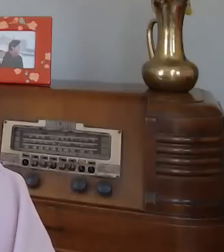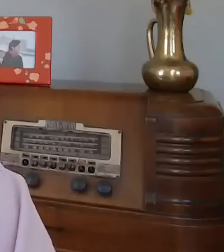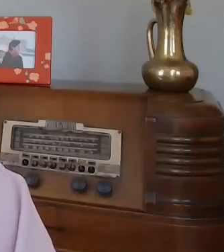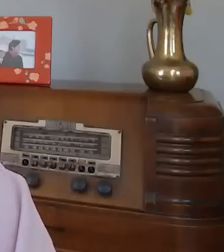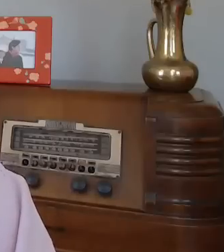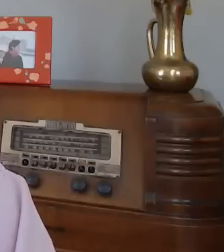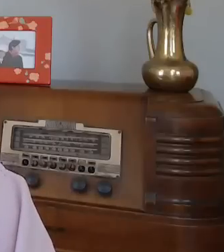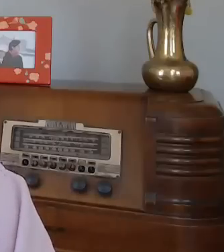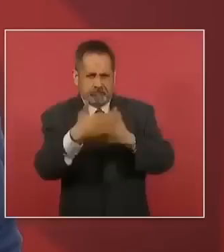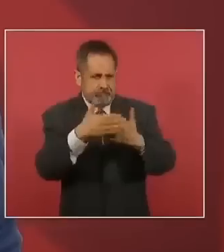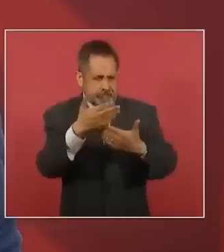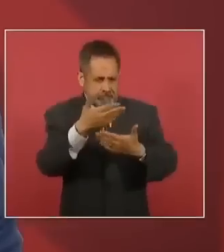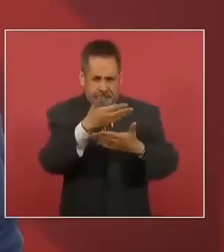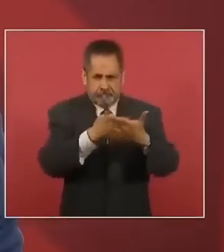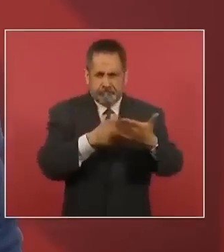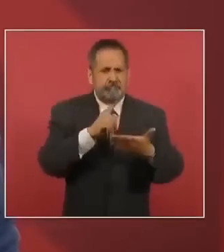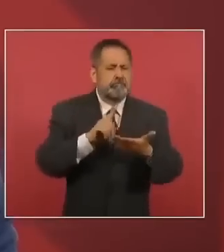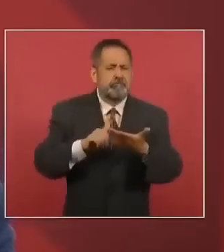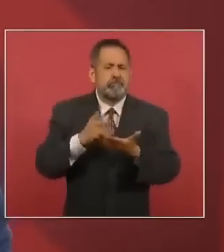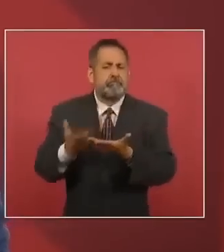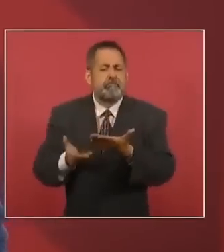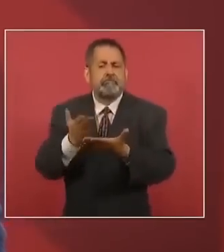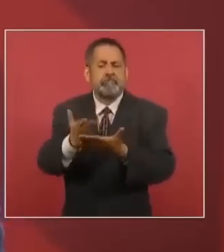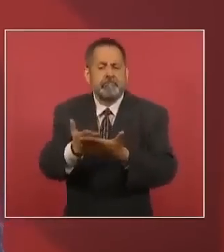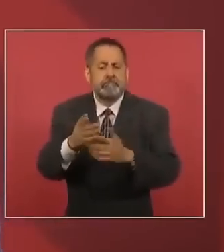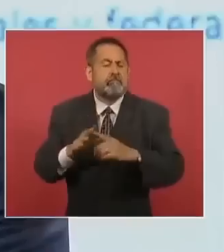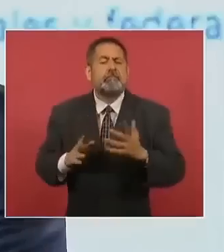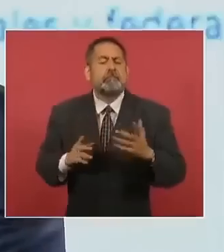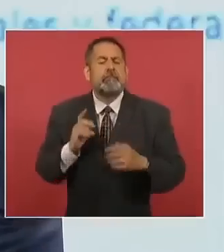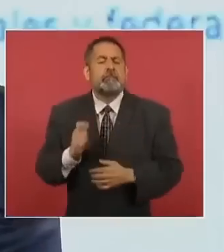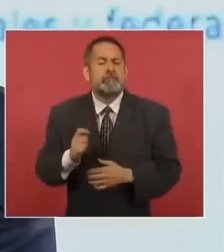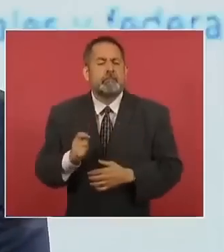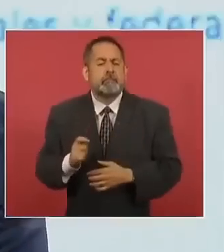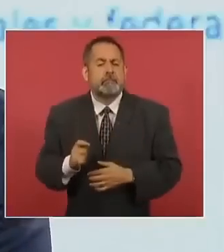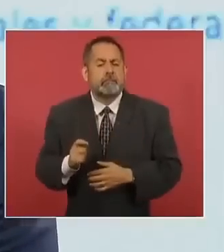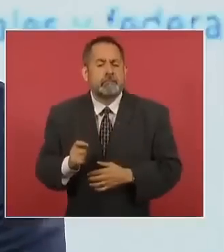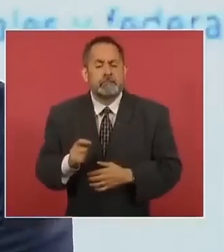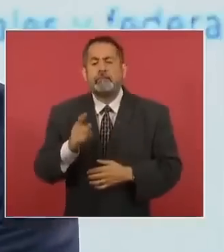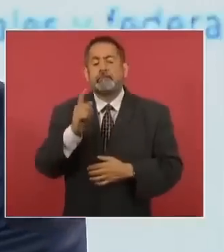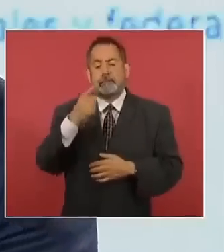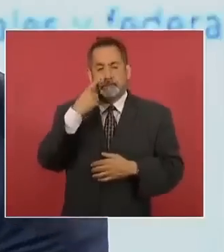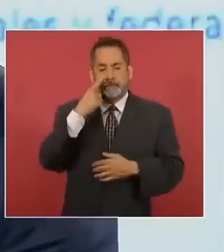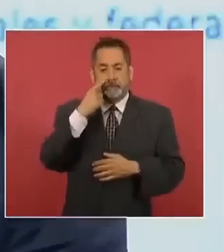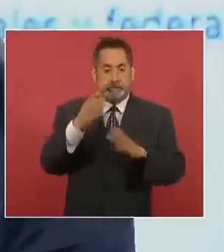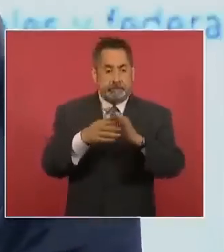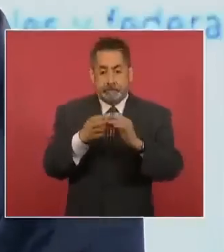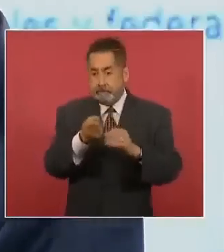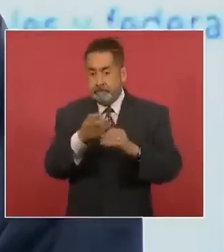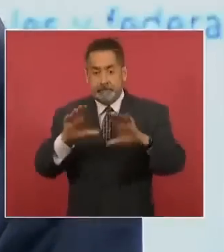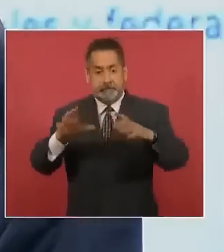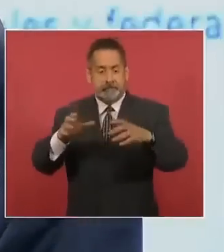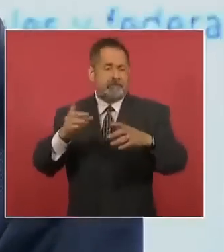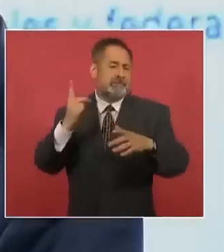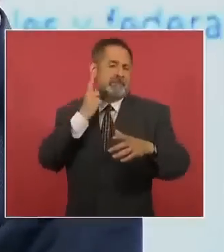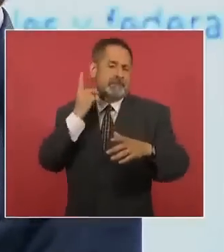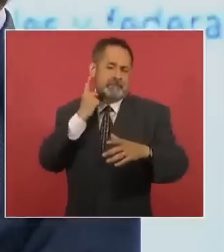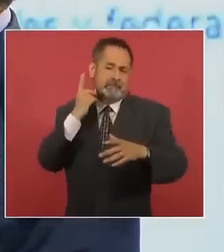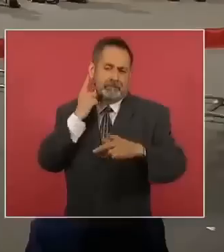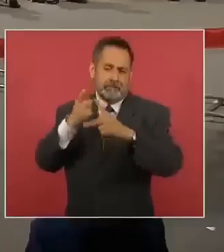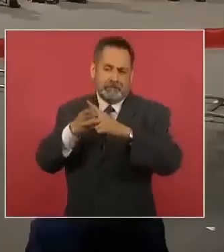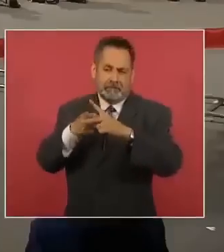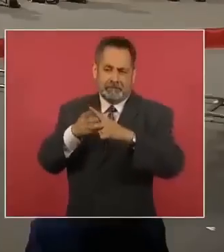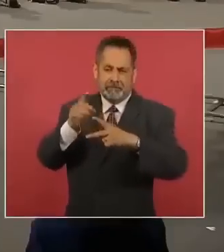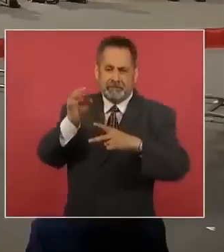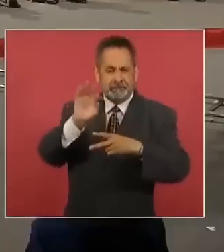con horacio duarte hay una disminución eliminación perdón de los diputados plurinominales y